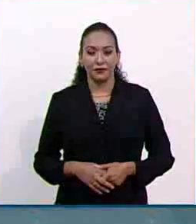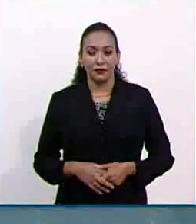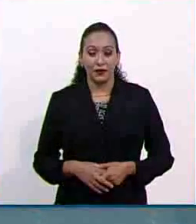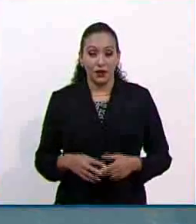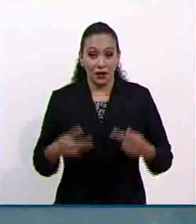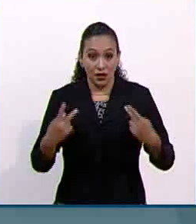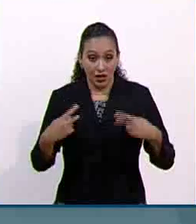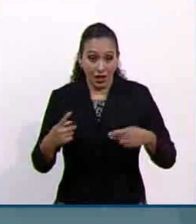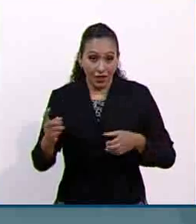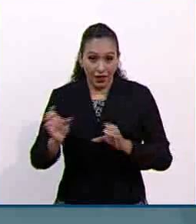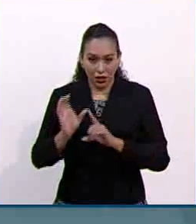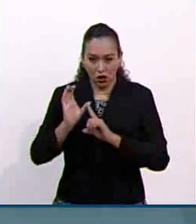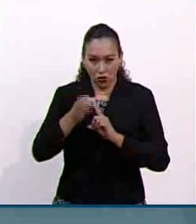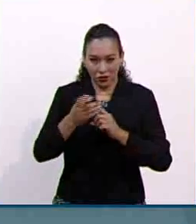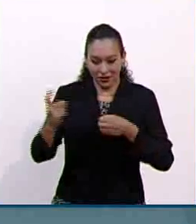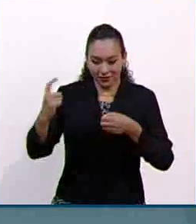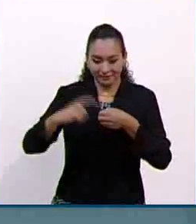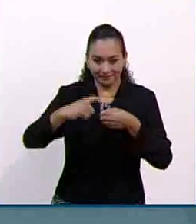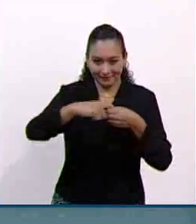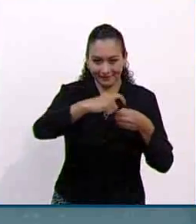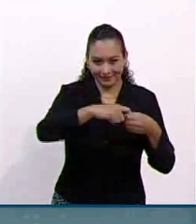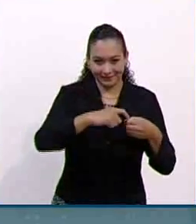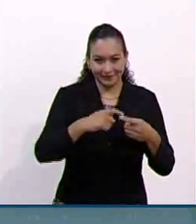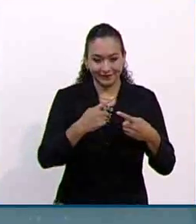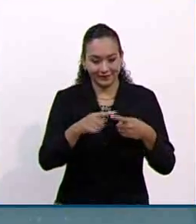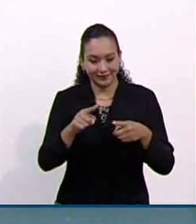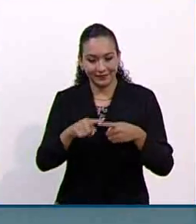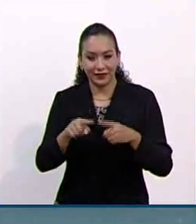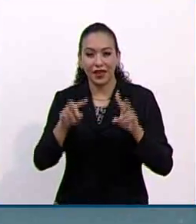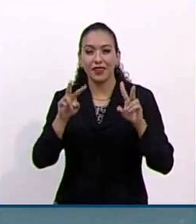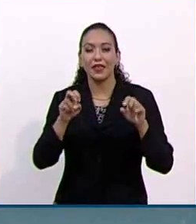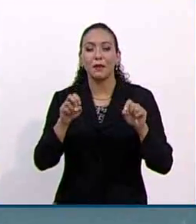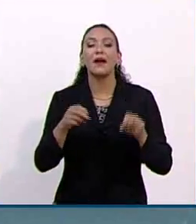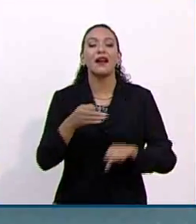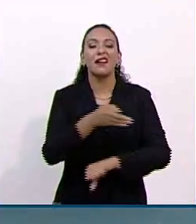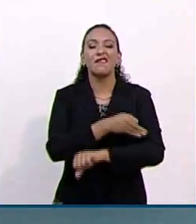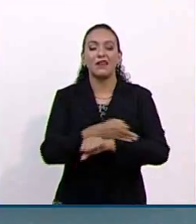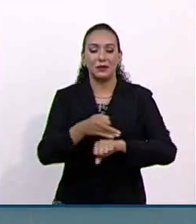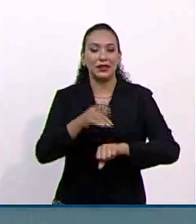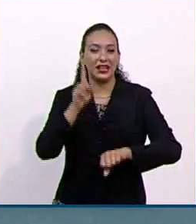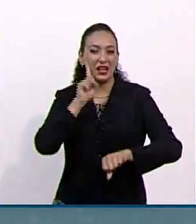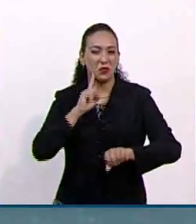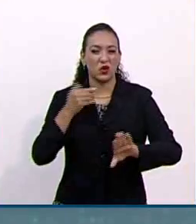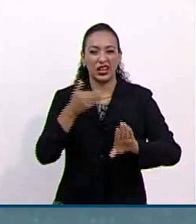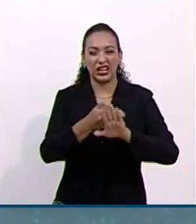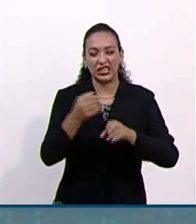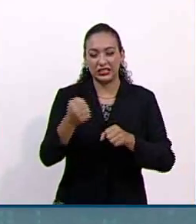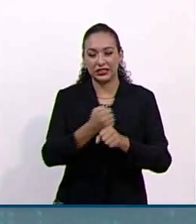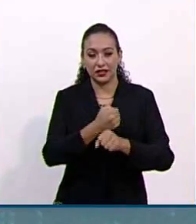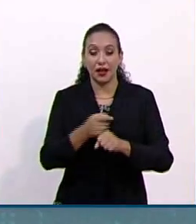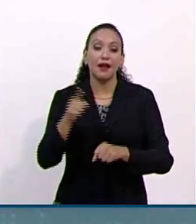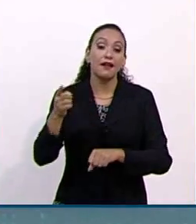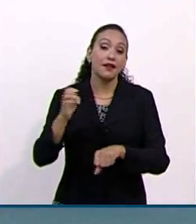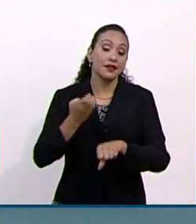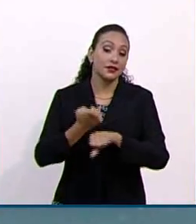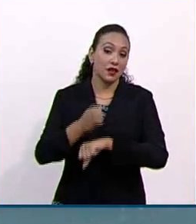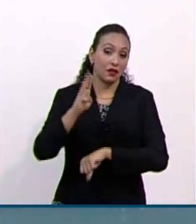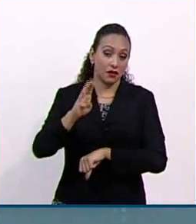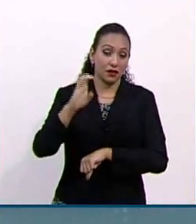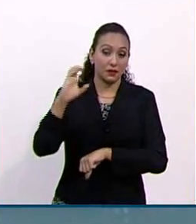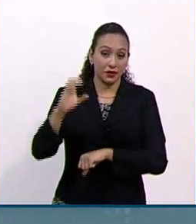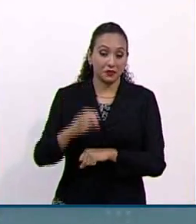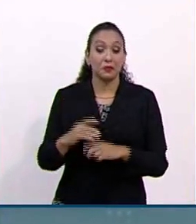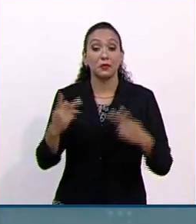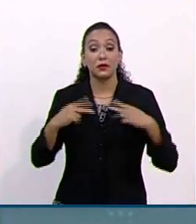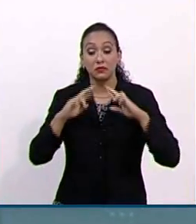Integrantes del Comité Implementador de los Juzgados Especializados en Violencia Familiar contra las Mujeres del Poder Judicial de Baja California se